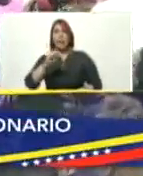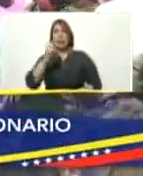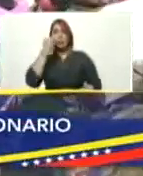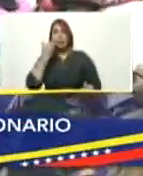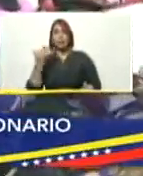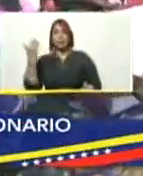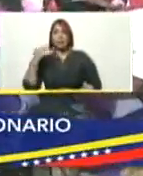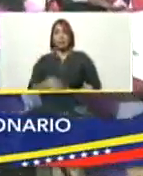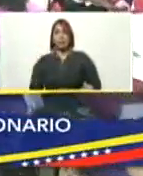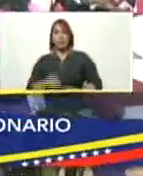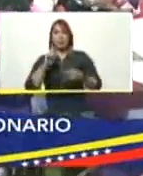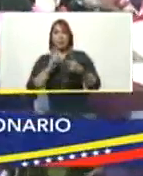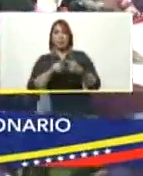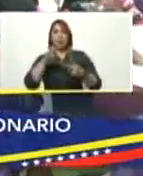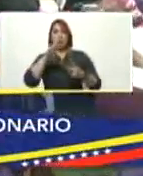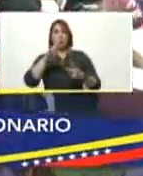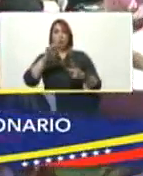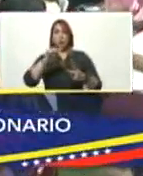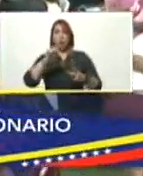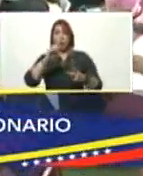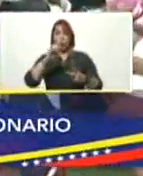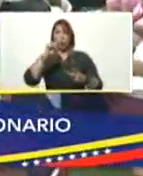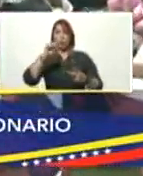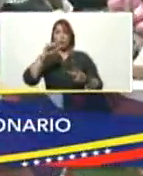Rojas Rengel.